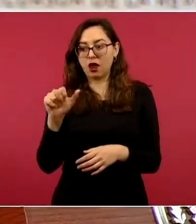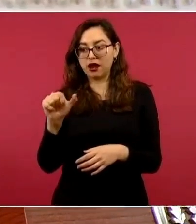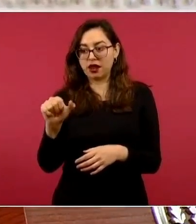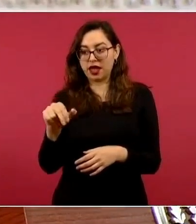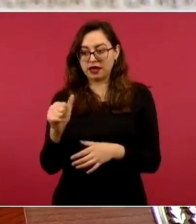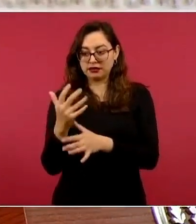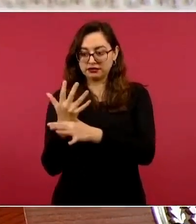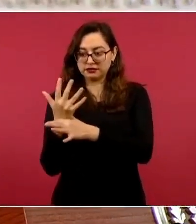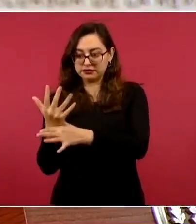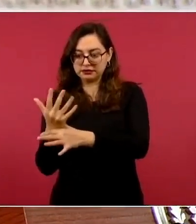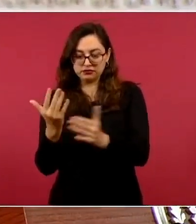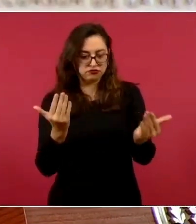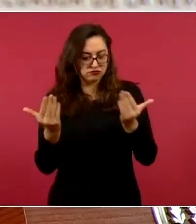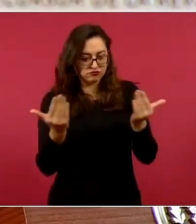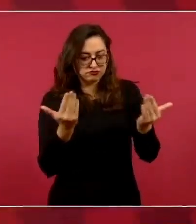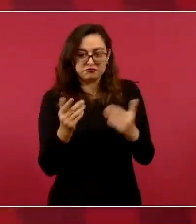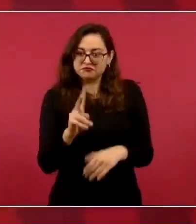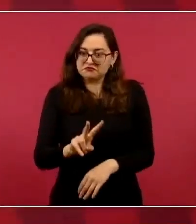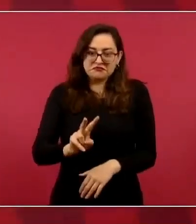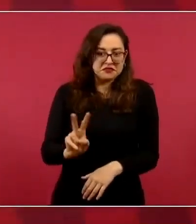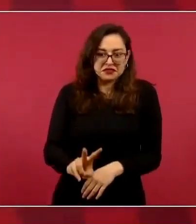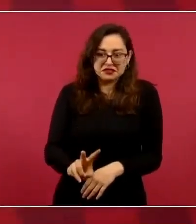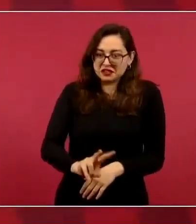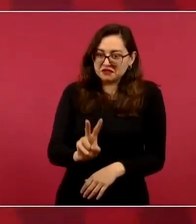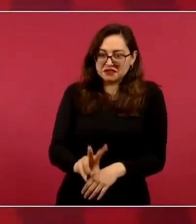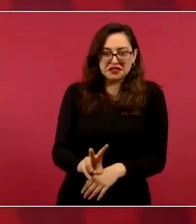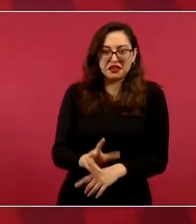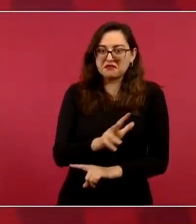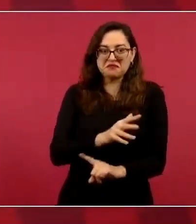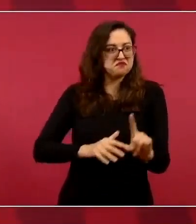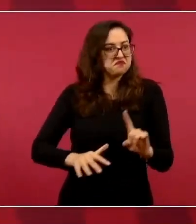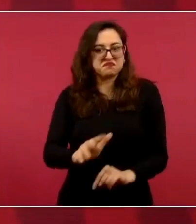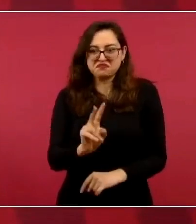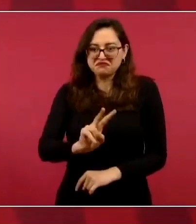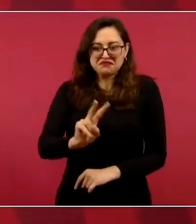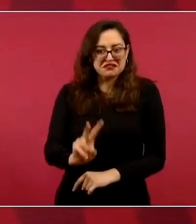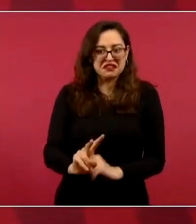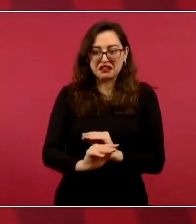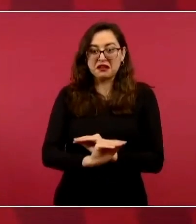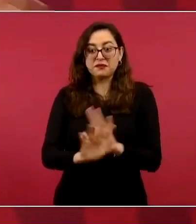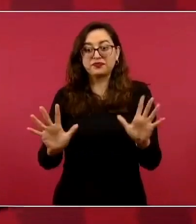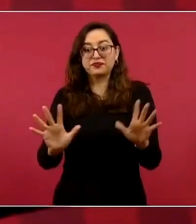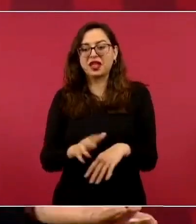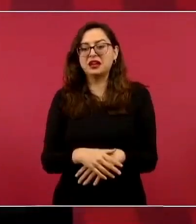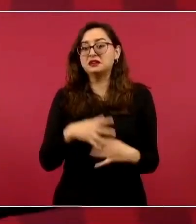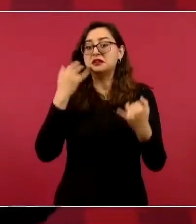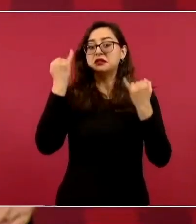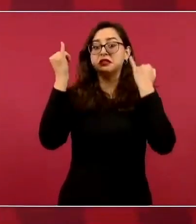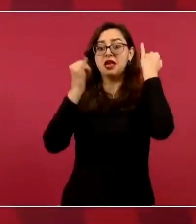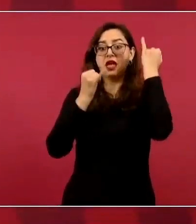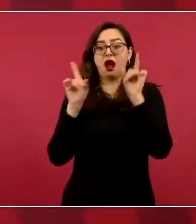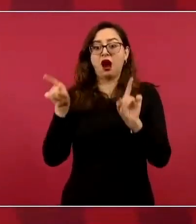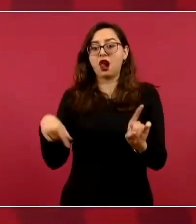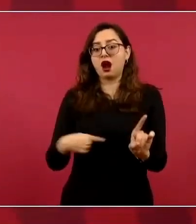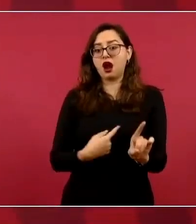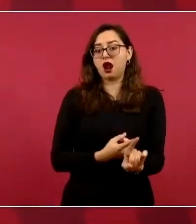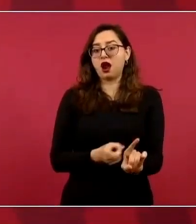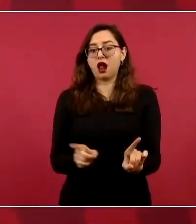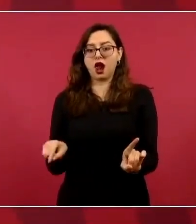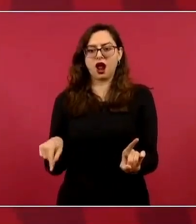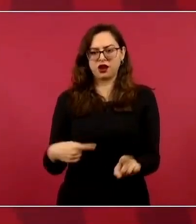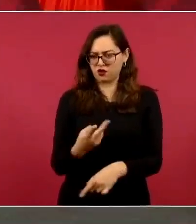Y así están las cosas. Porque ¿para qué nos vamos a andar dorando la píldora?